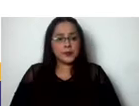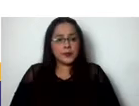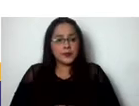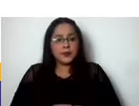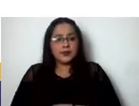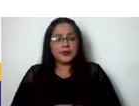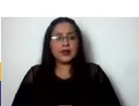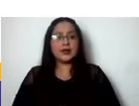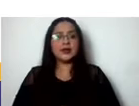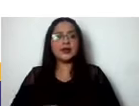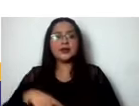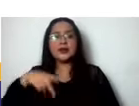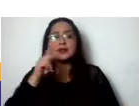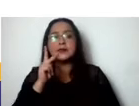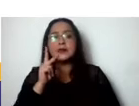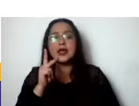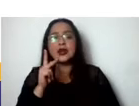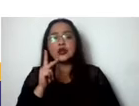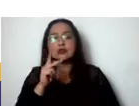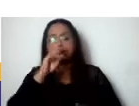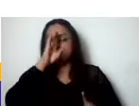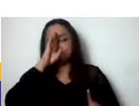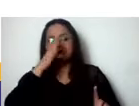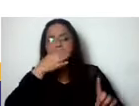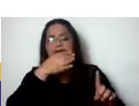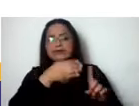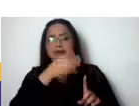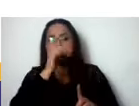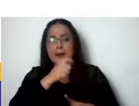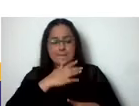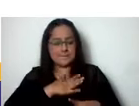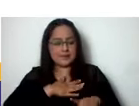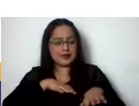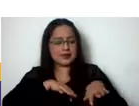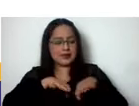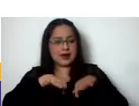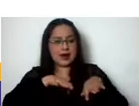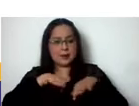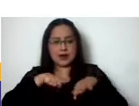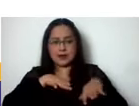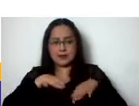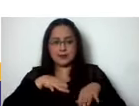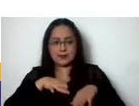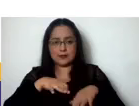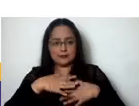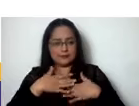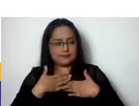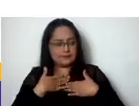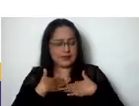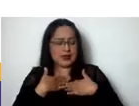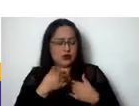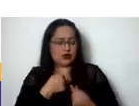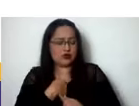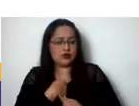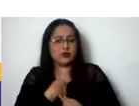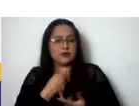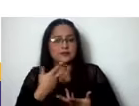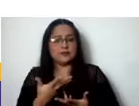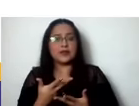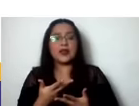Pero lo enfocaste al mismo tiempo como un trabajo realmente. Y si este trabajo,